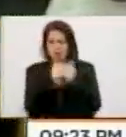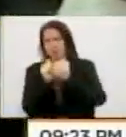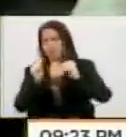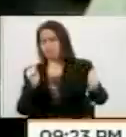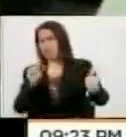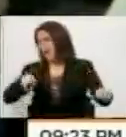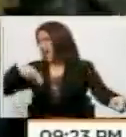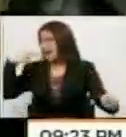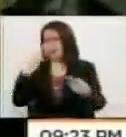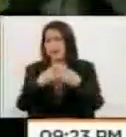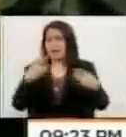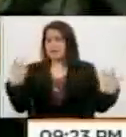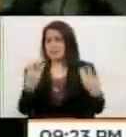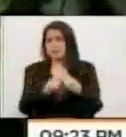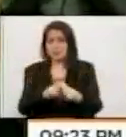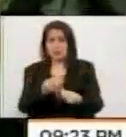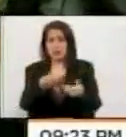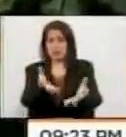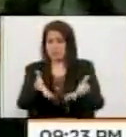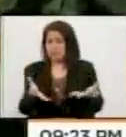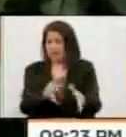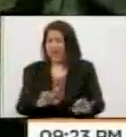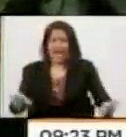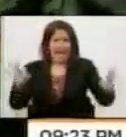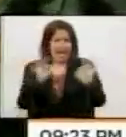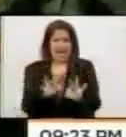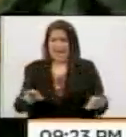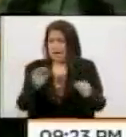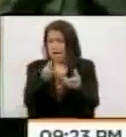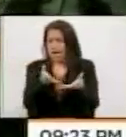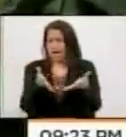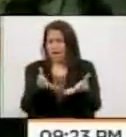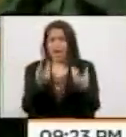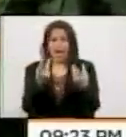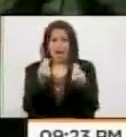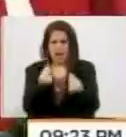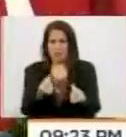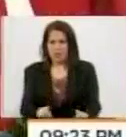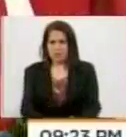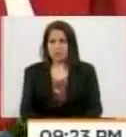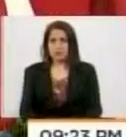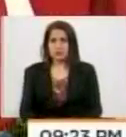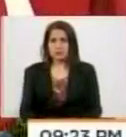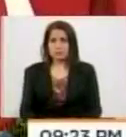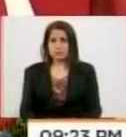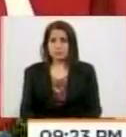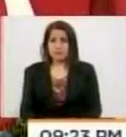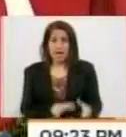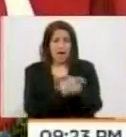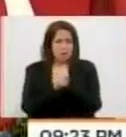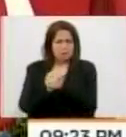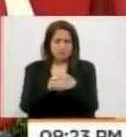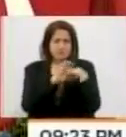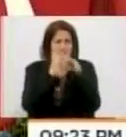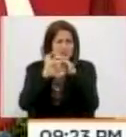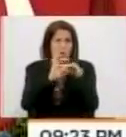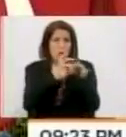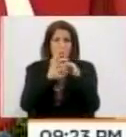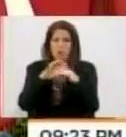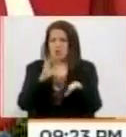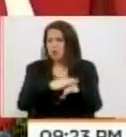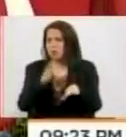jamás lo han logrado. Ni lo van a lograr. Jamás. Estamos así, mira. ¿Y por qué estamos